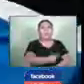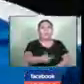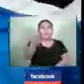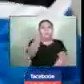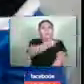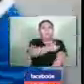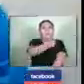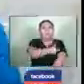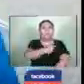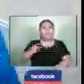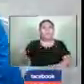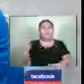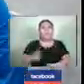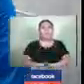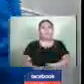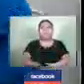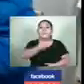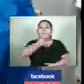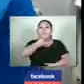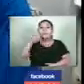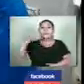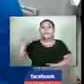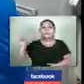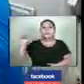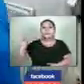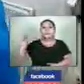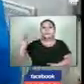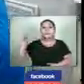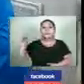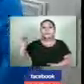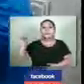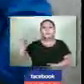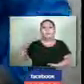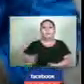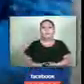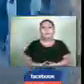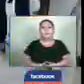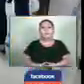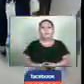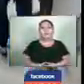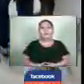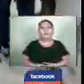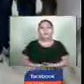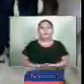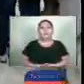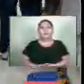virus. Este es un informe de Dani Guarita para Noticiero Hechos.